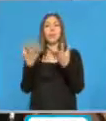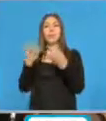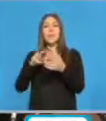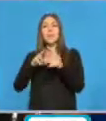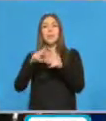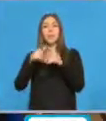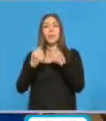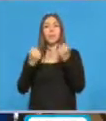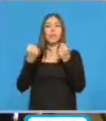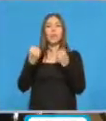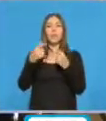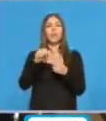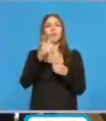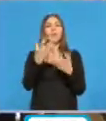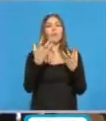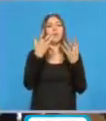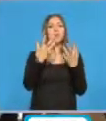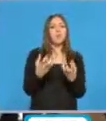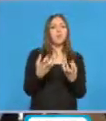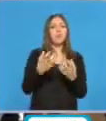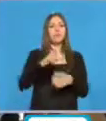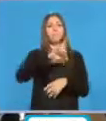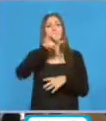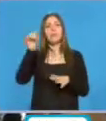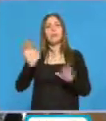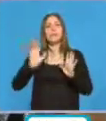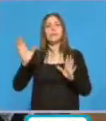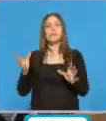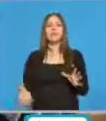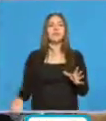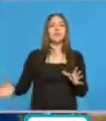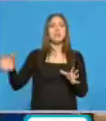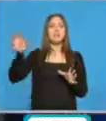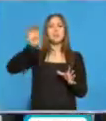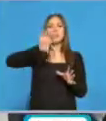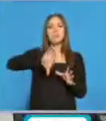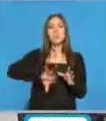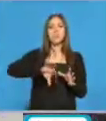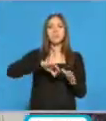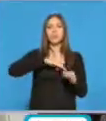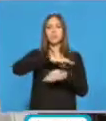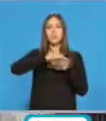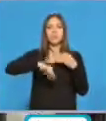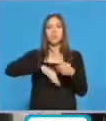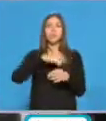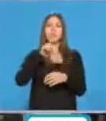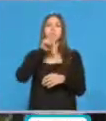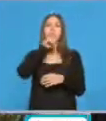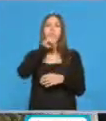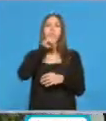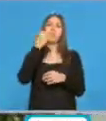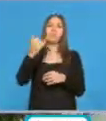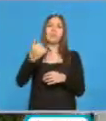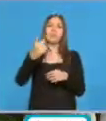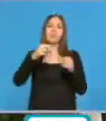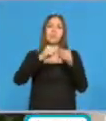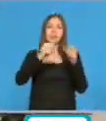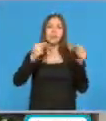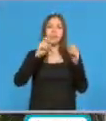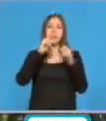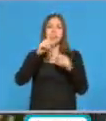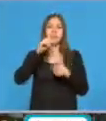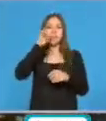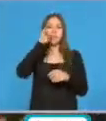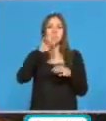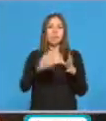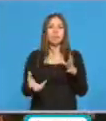todo Exacto. nuestro pollo. Y pam, se vaporece. Y vamos entonces ya nada más simplemente a integrarlo y servimos, compañeros. Ok, perfecto. A ver, vamos viendo. A